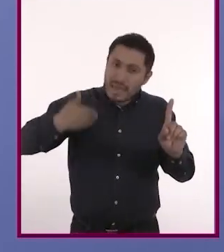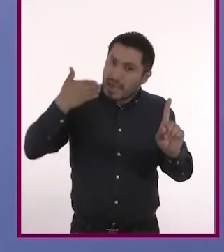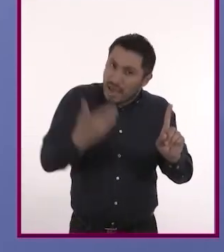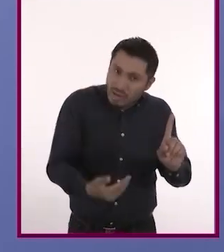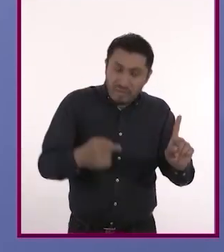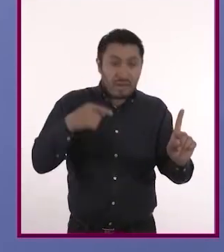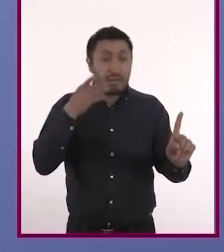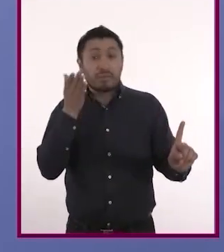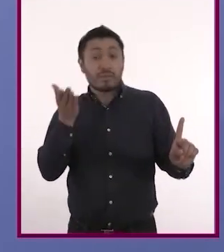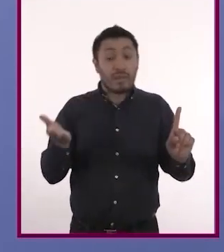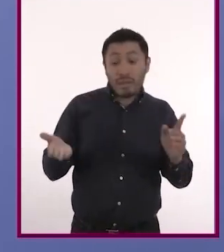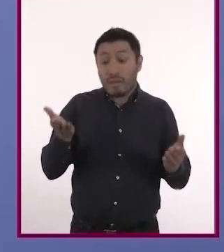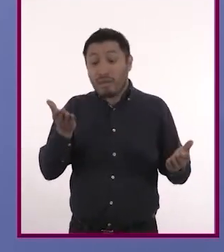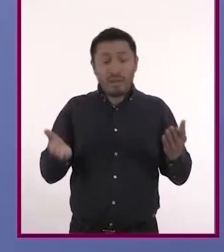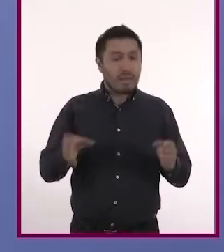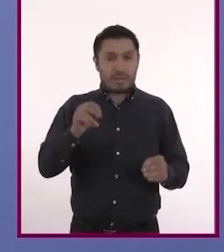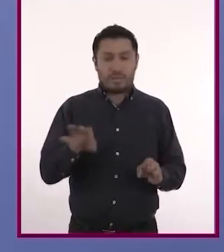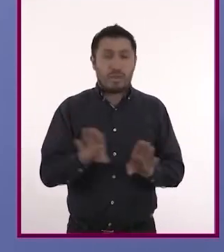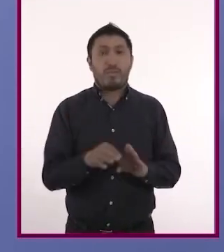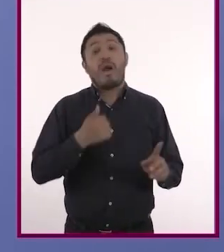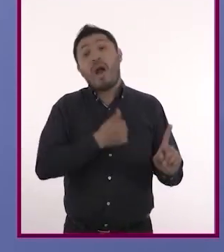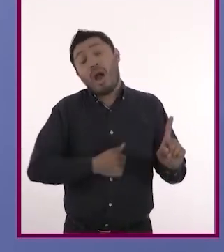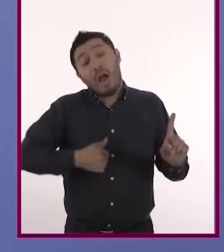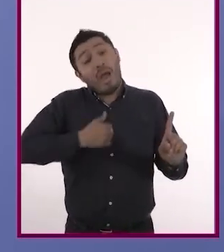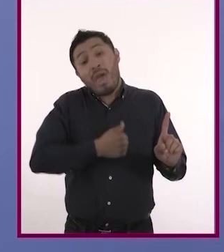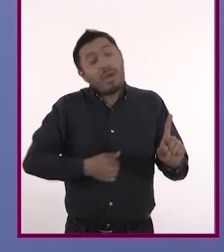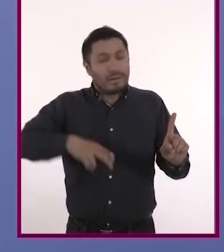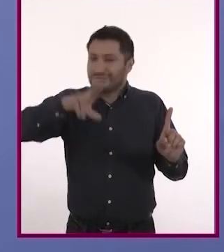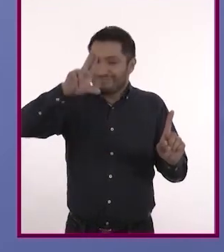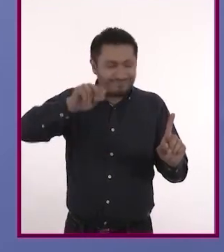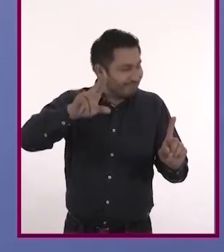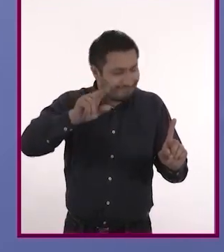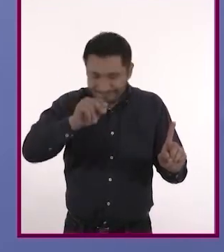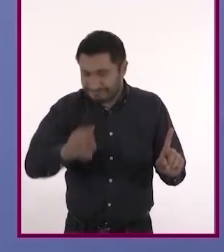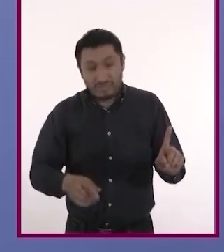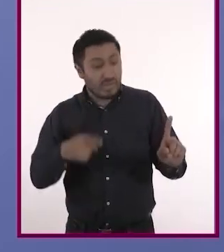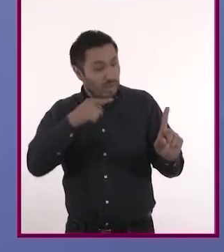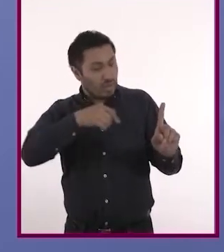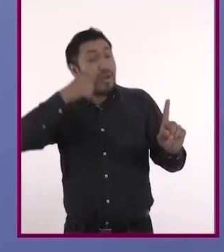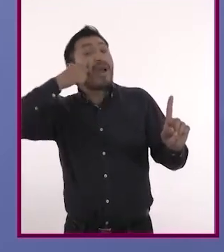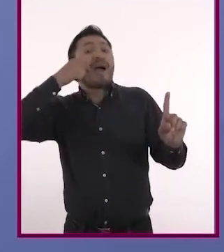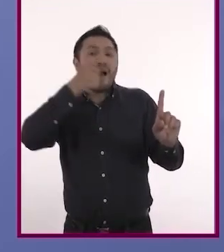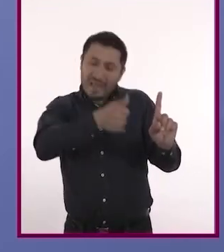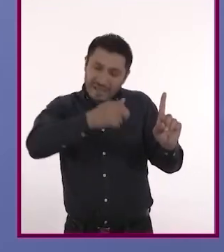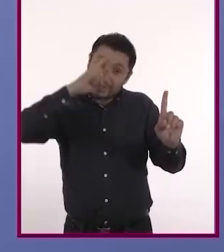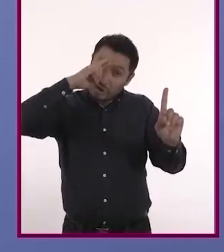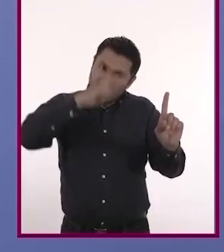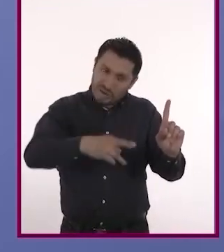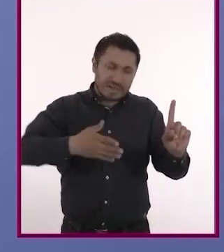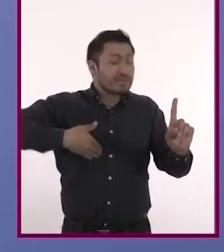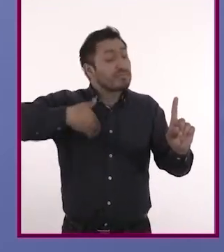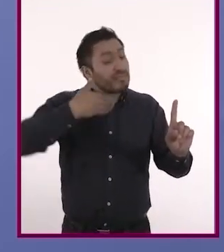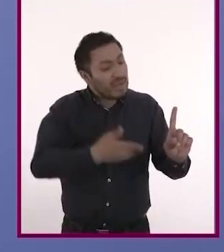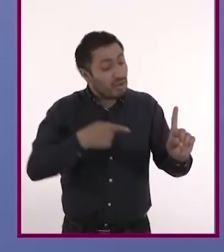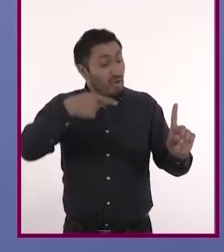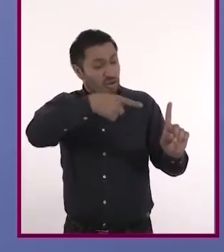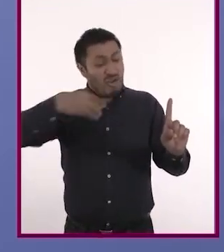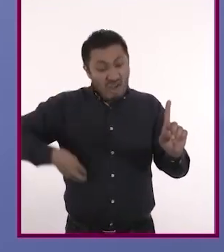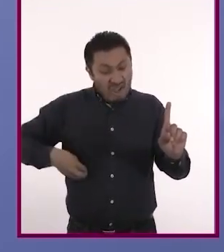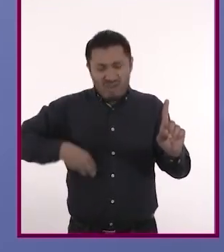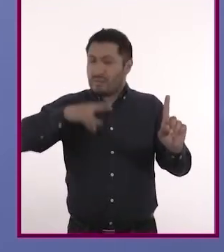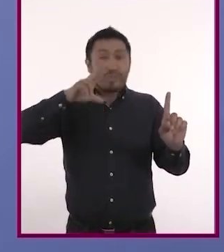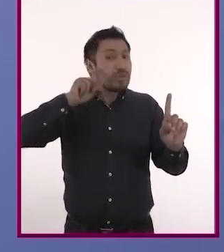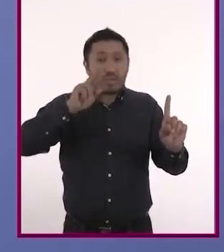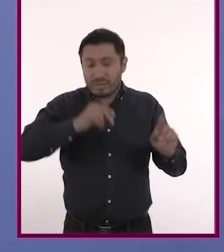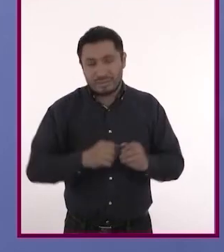Evita comparaciones, frases de lástima que hagan sentir a la persona poco capaz o frases que hagan sentir a la persona culpable de lo que le